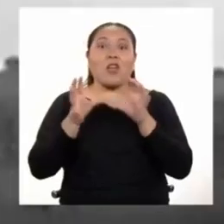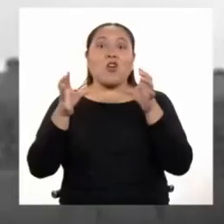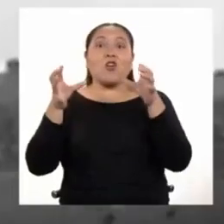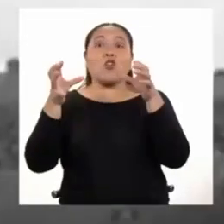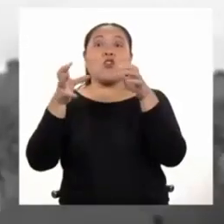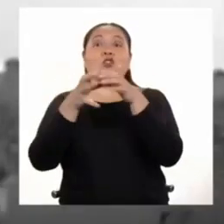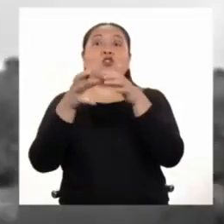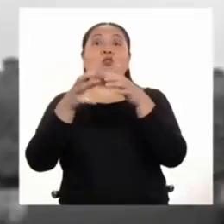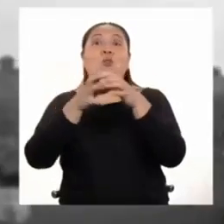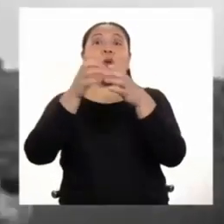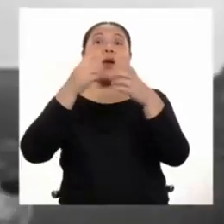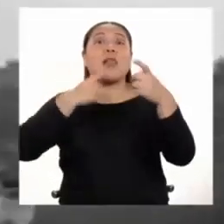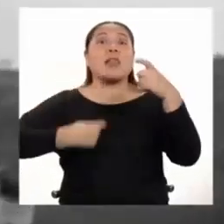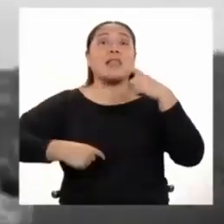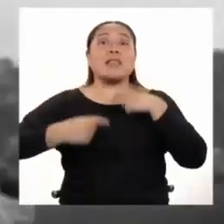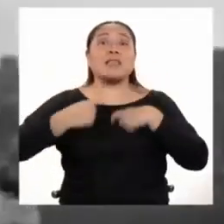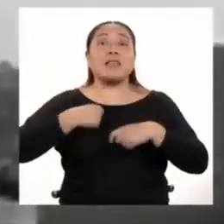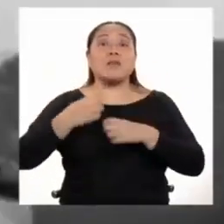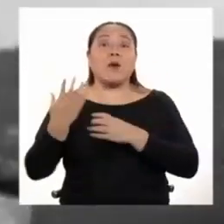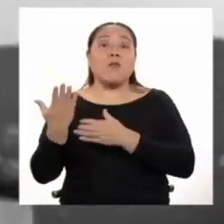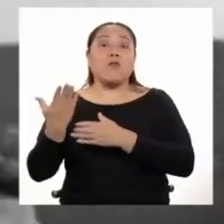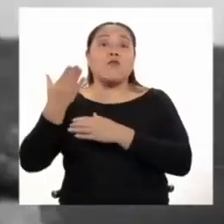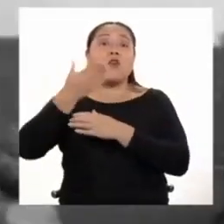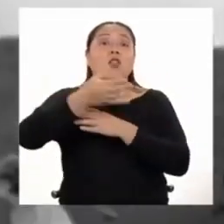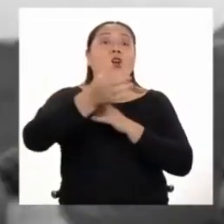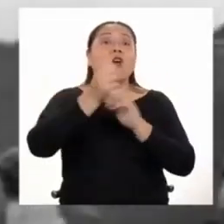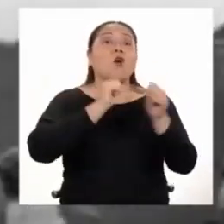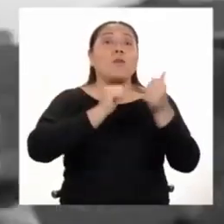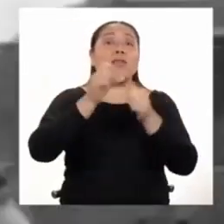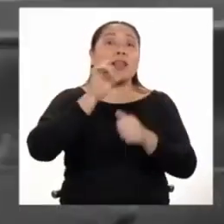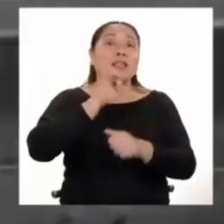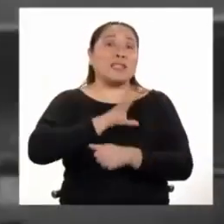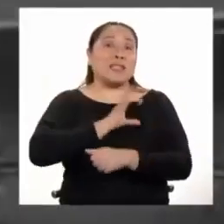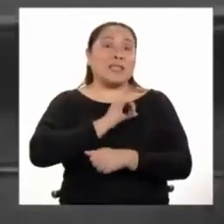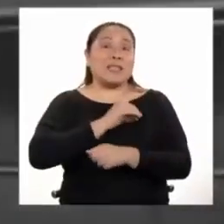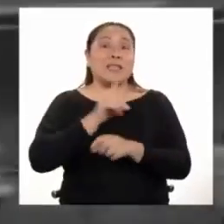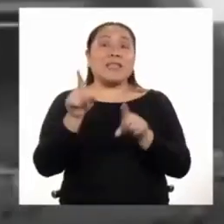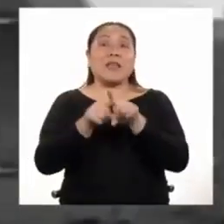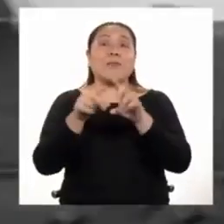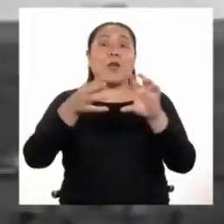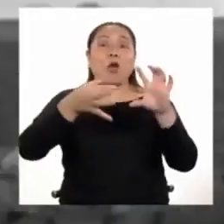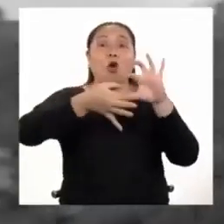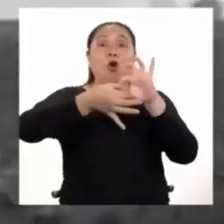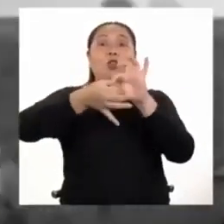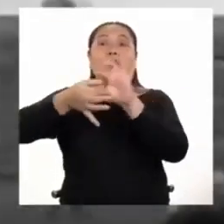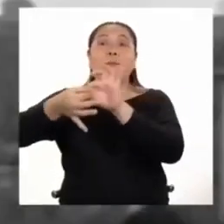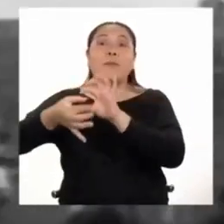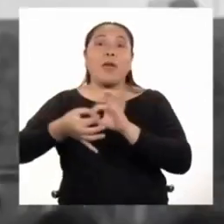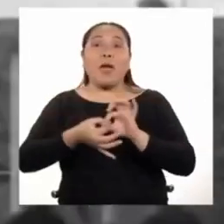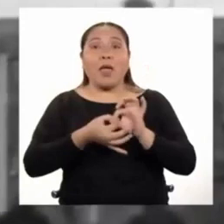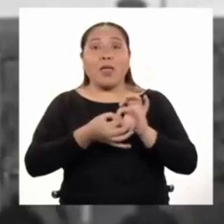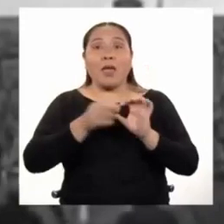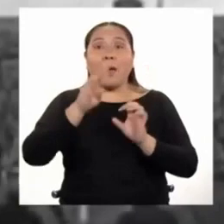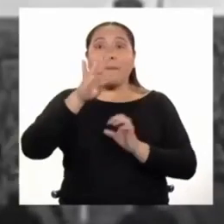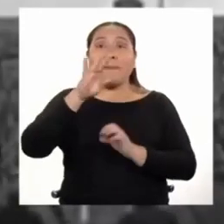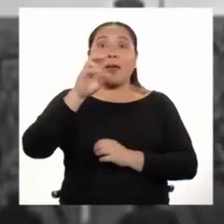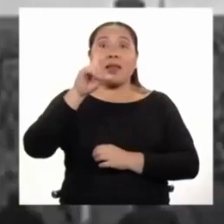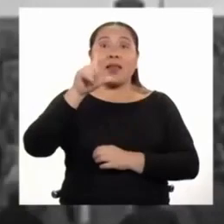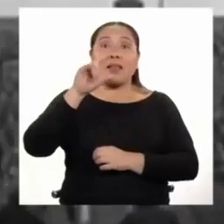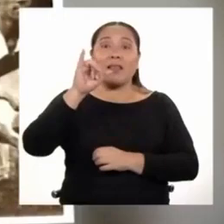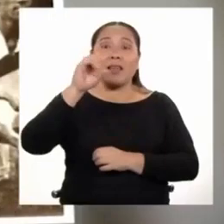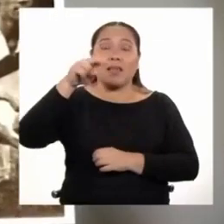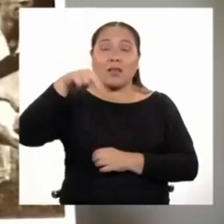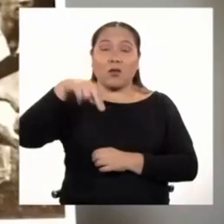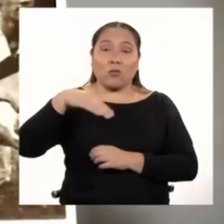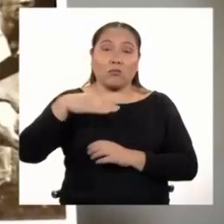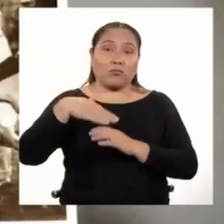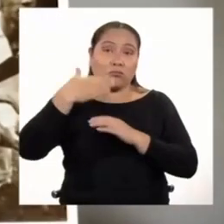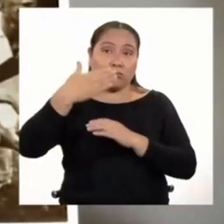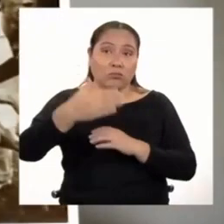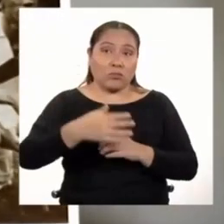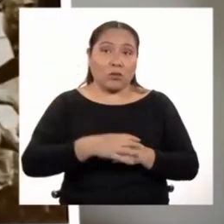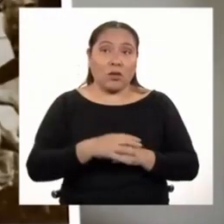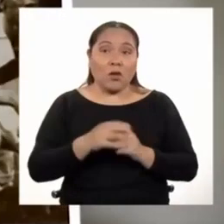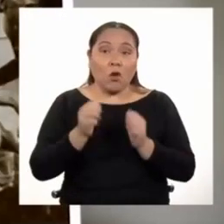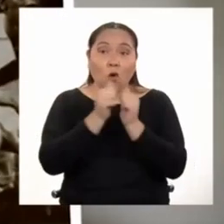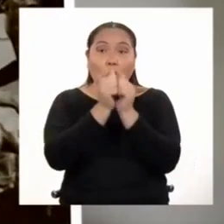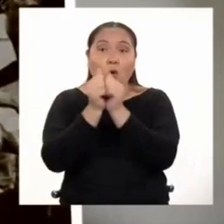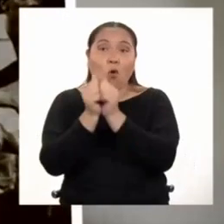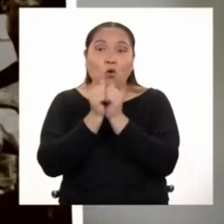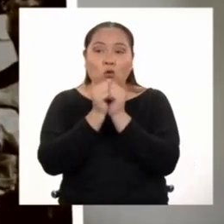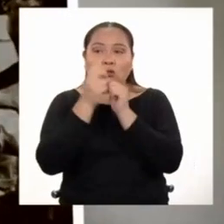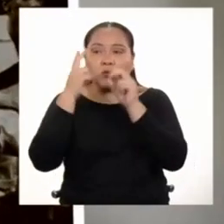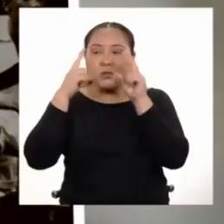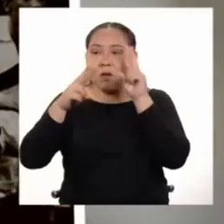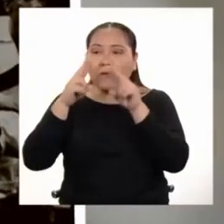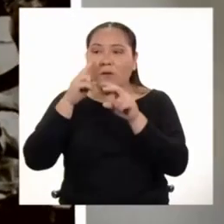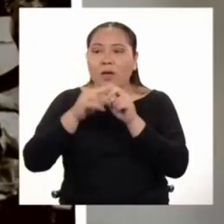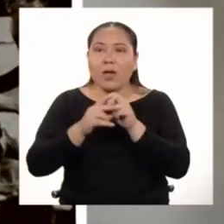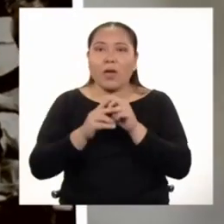en canchas chilenas y en las Olimpiadas de Berlín, realizadas un año después. Junto a ellos destacó